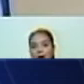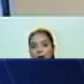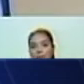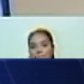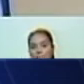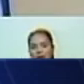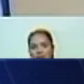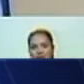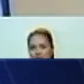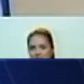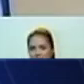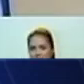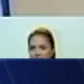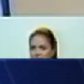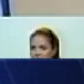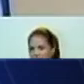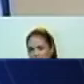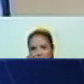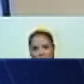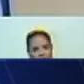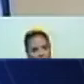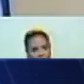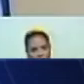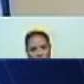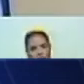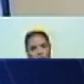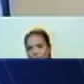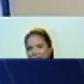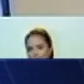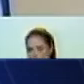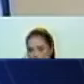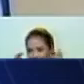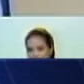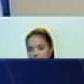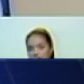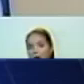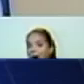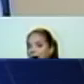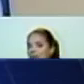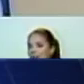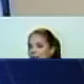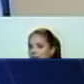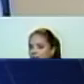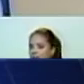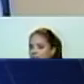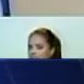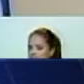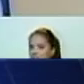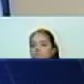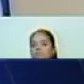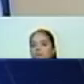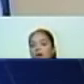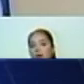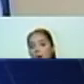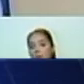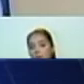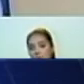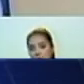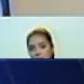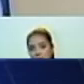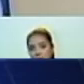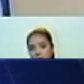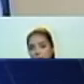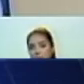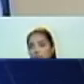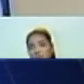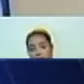aparecen con códigos cifrados. Es decir, que aquí hay elementos de convicción que pudiera calificarlos de medios